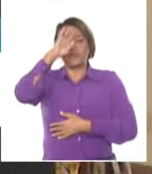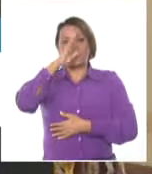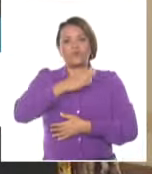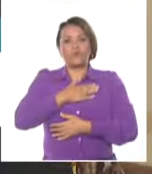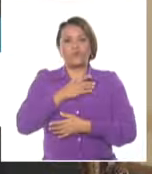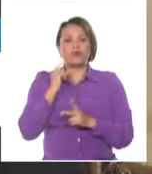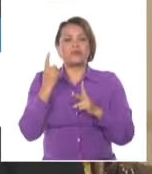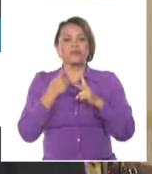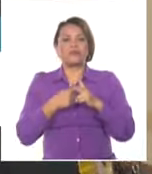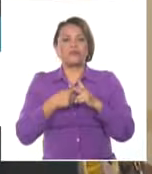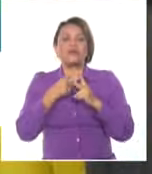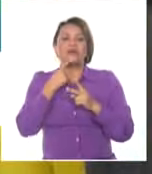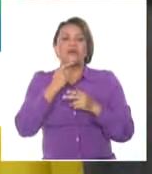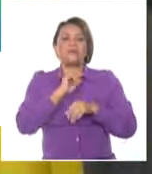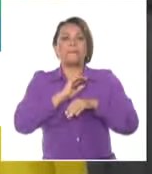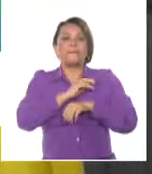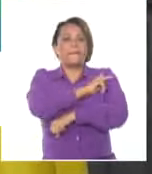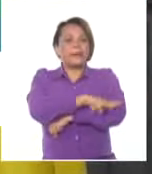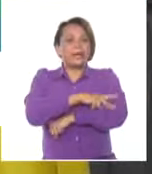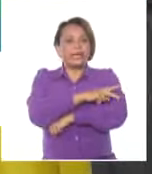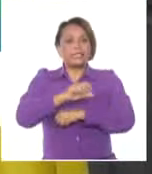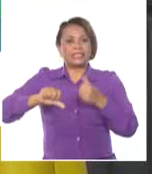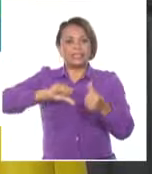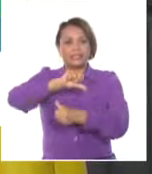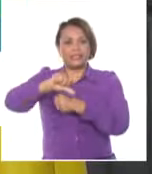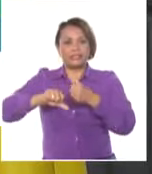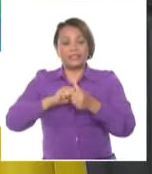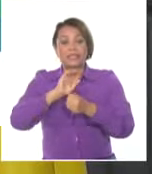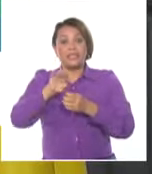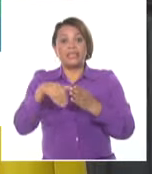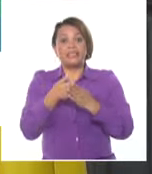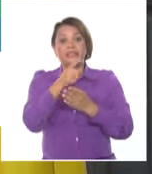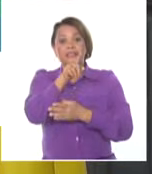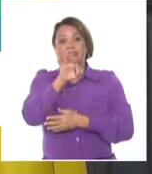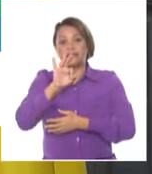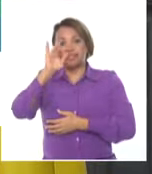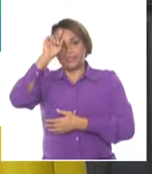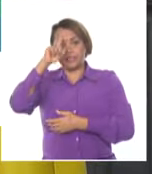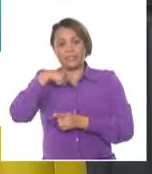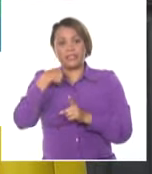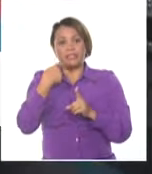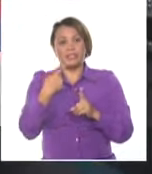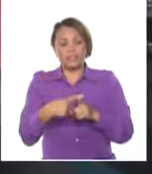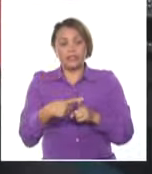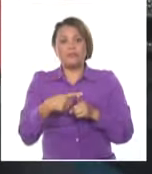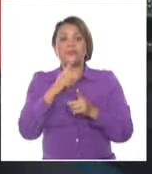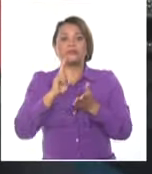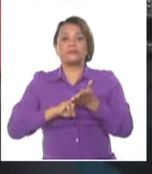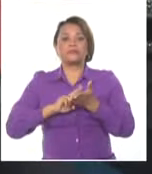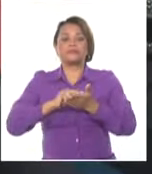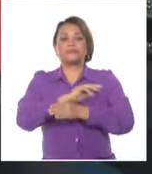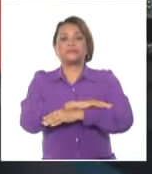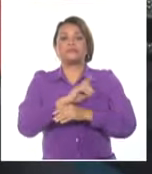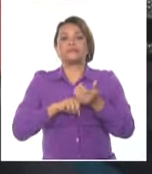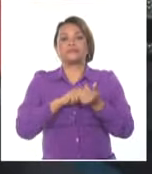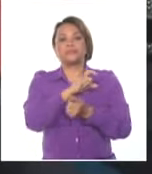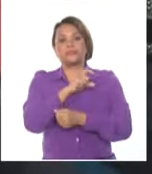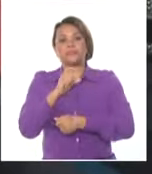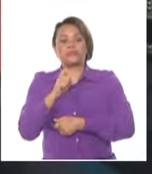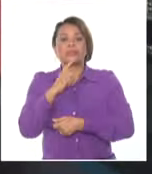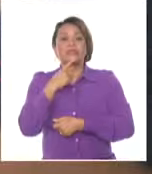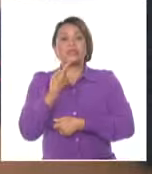Caribe, distinguió el encuentro este 17 de septiembre entre el miembro del Buró Político del Comité Central del Partido, Esteban Lasso